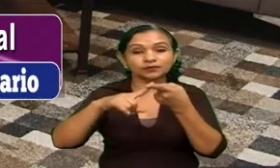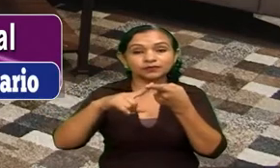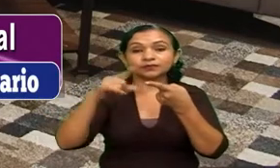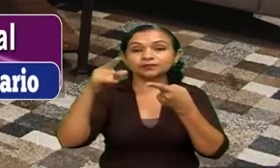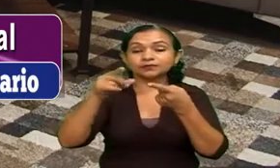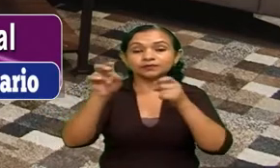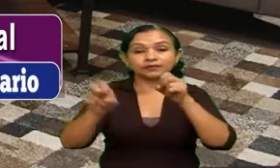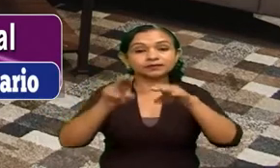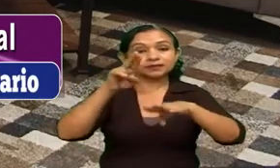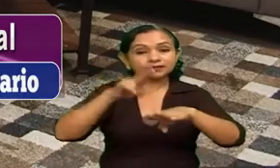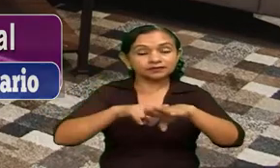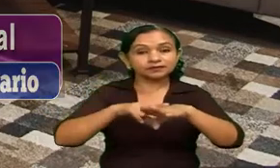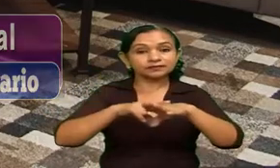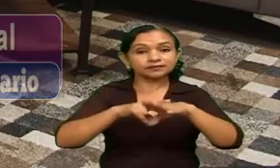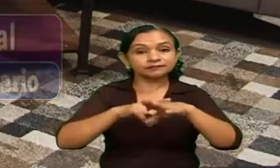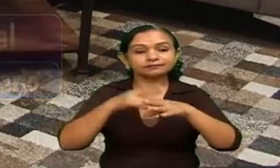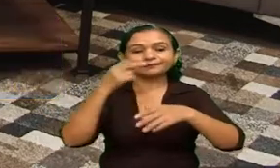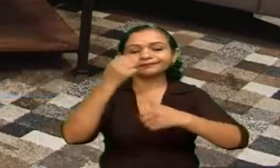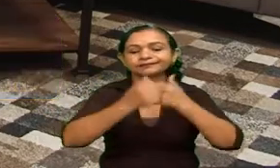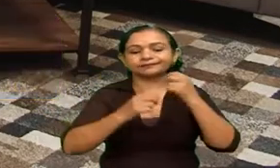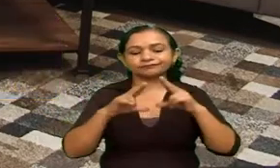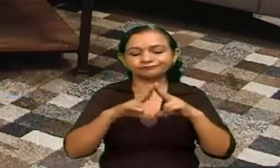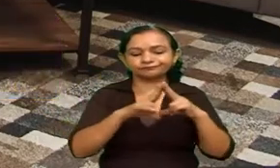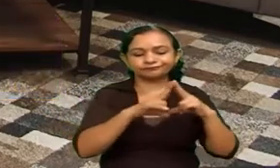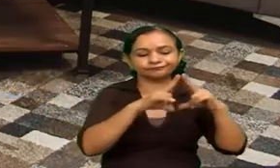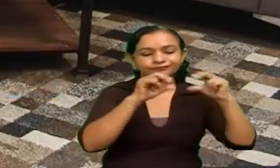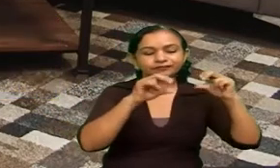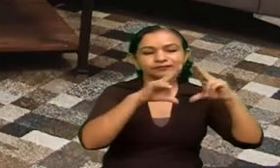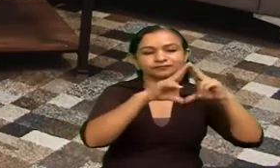nacional, sí, ¿verdad?, sí, que nos afectó